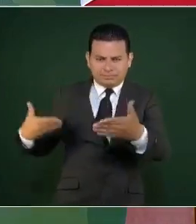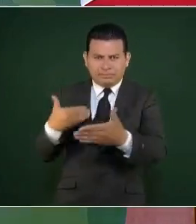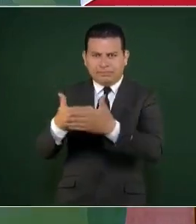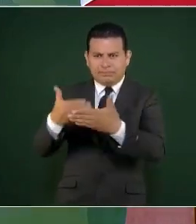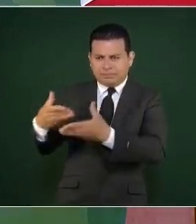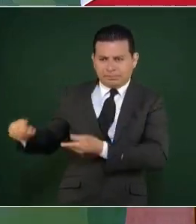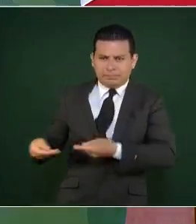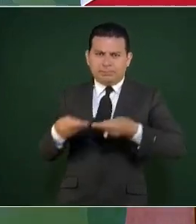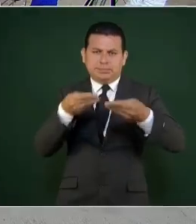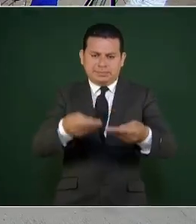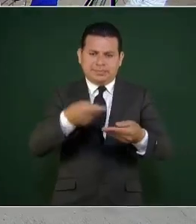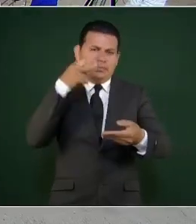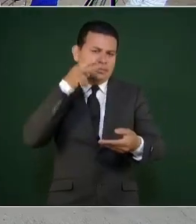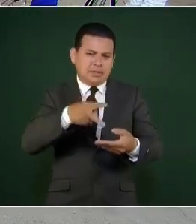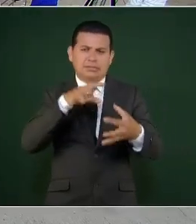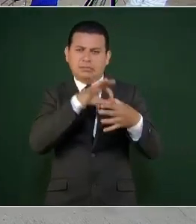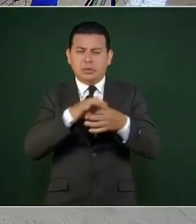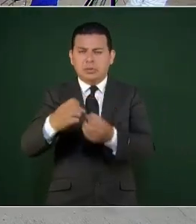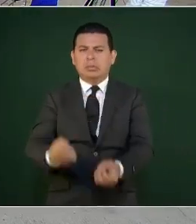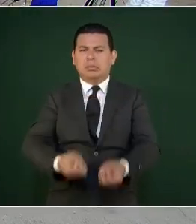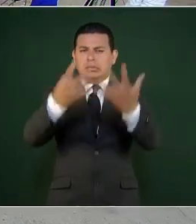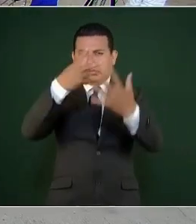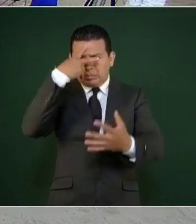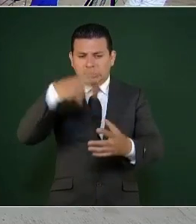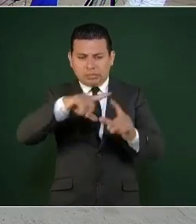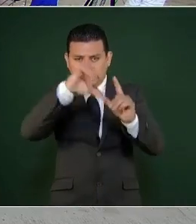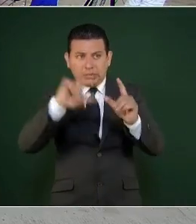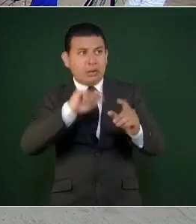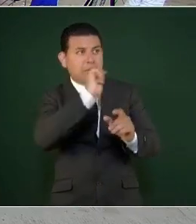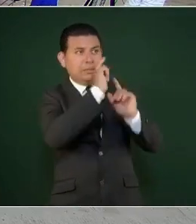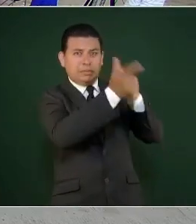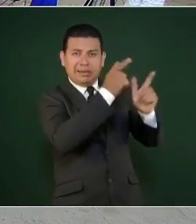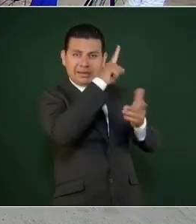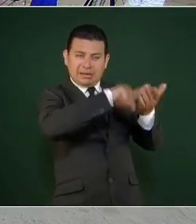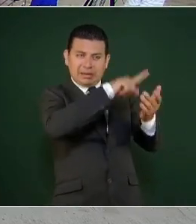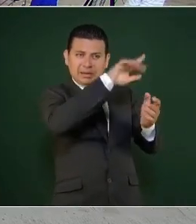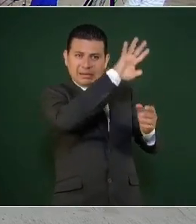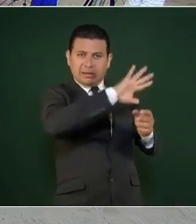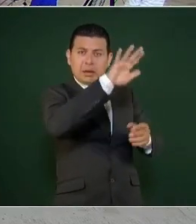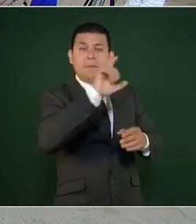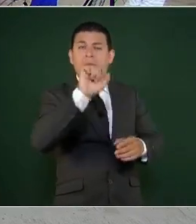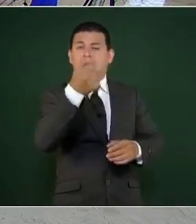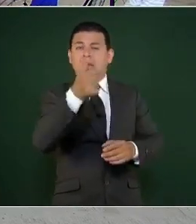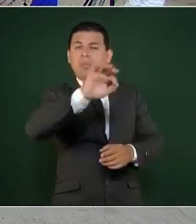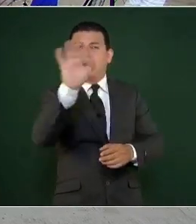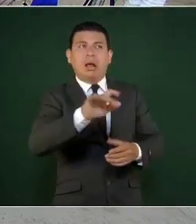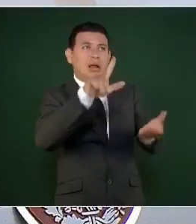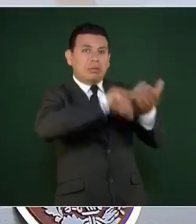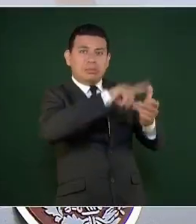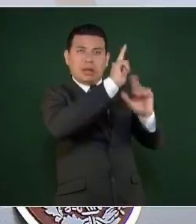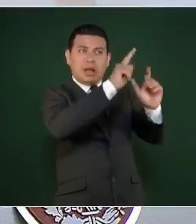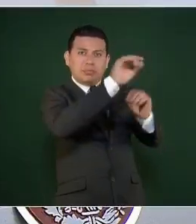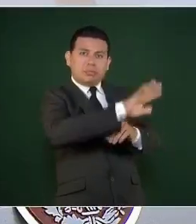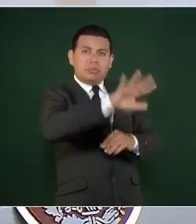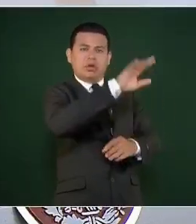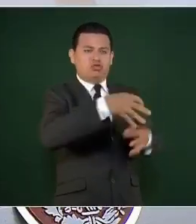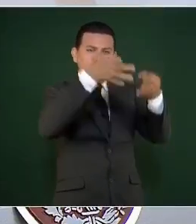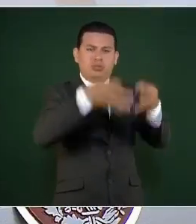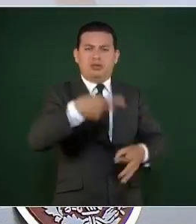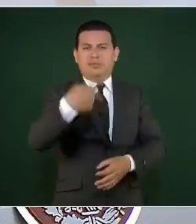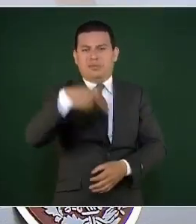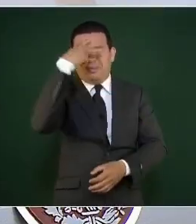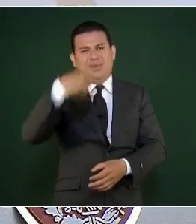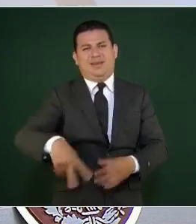vista de México, ¿no? ¿Cuántos mexicanos hay en Texas? El 26% de la población de Texas es de origen